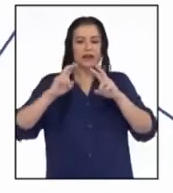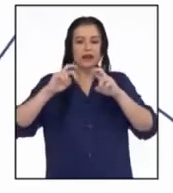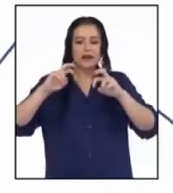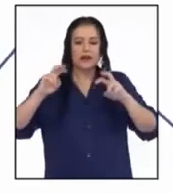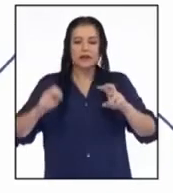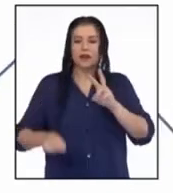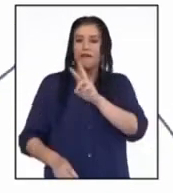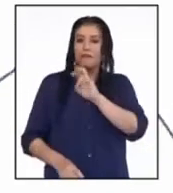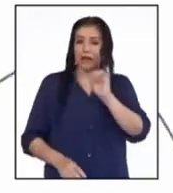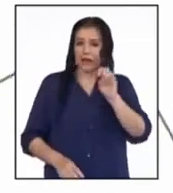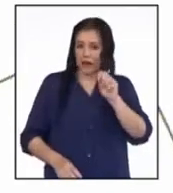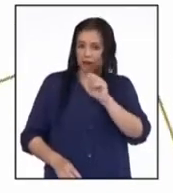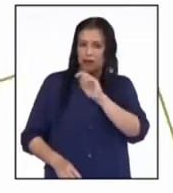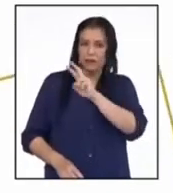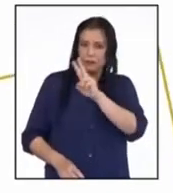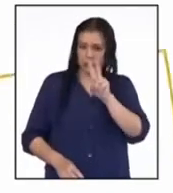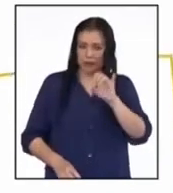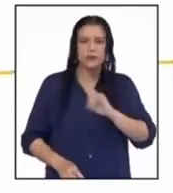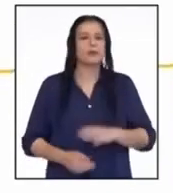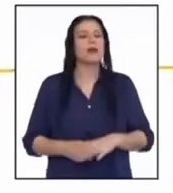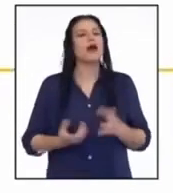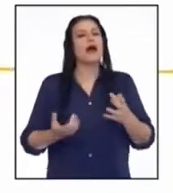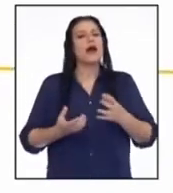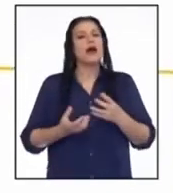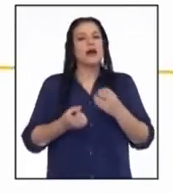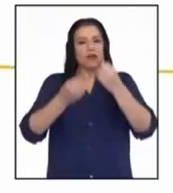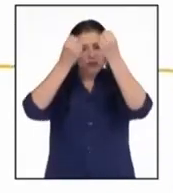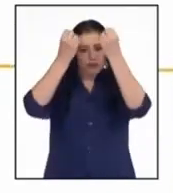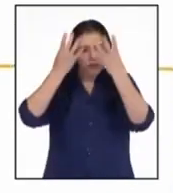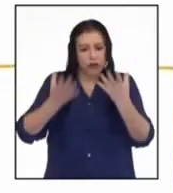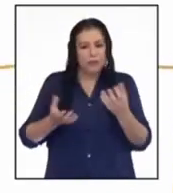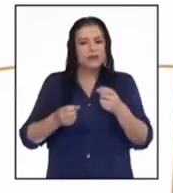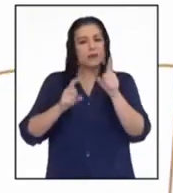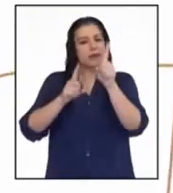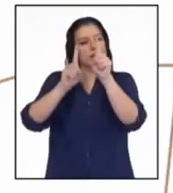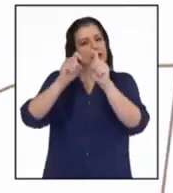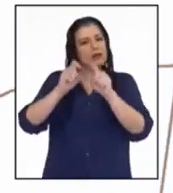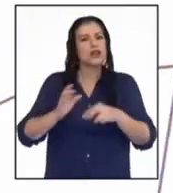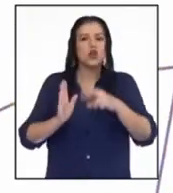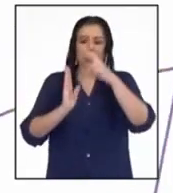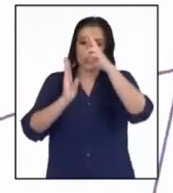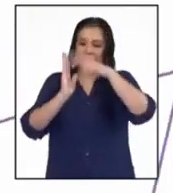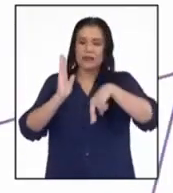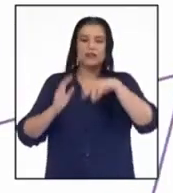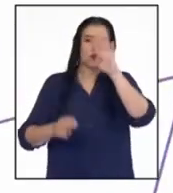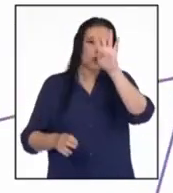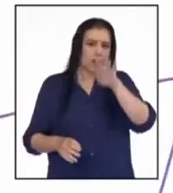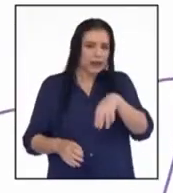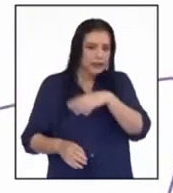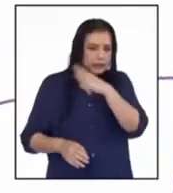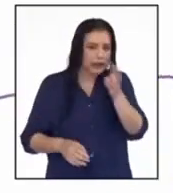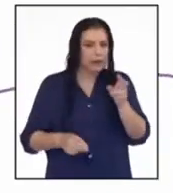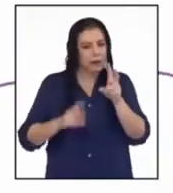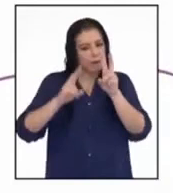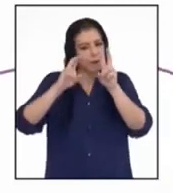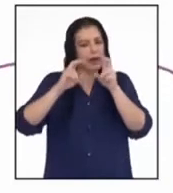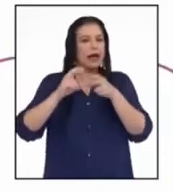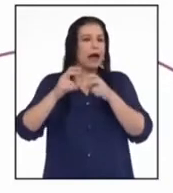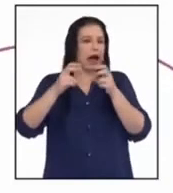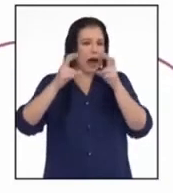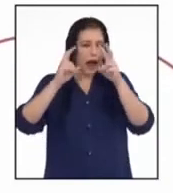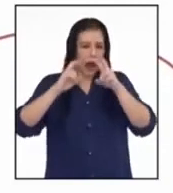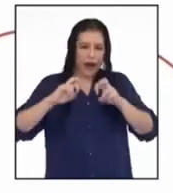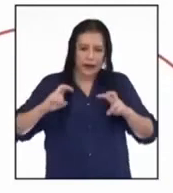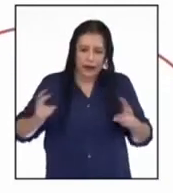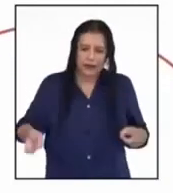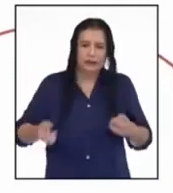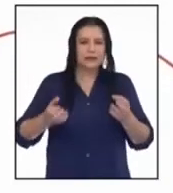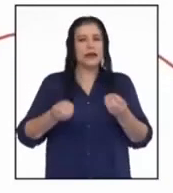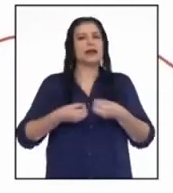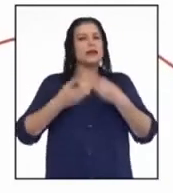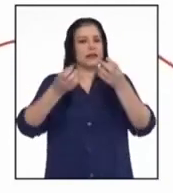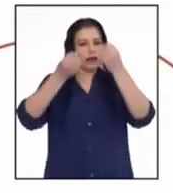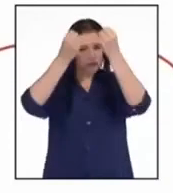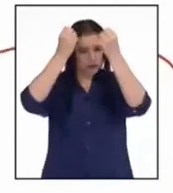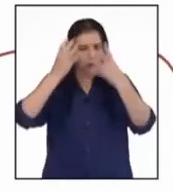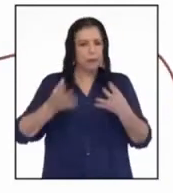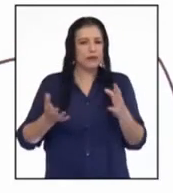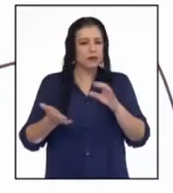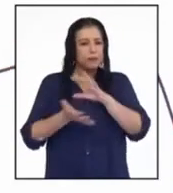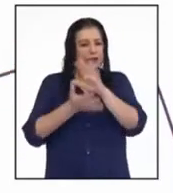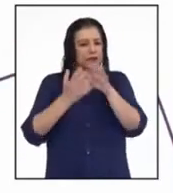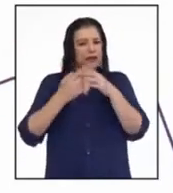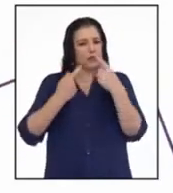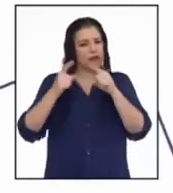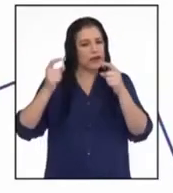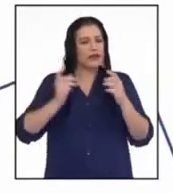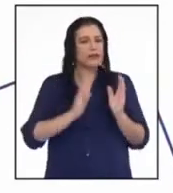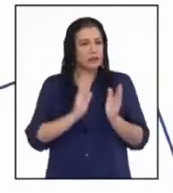variables. recopila datos mediante encuestas y los registra en tablas de frecuencias para analizar y producir información, combinando diversos